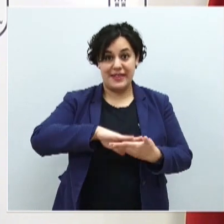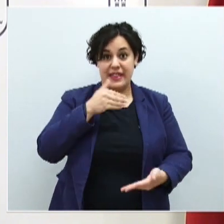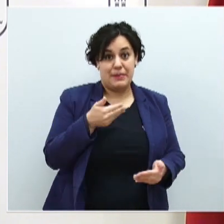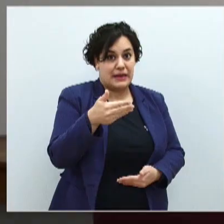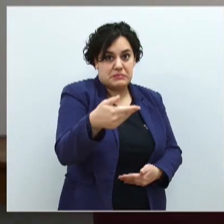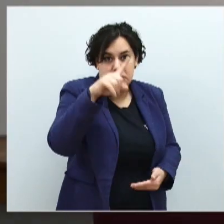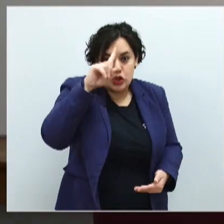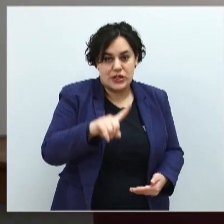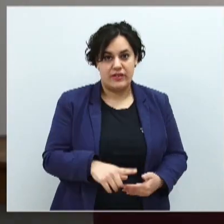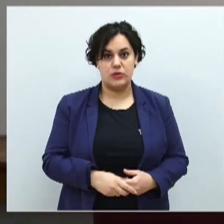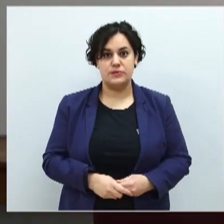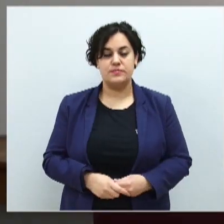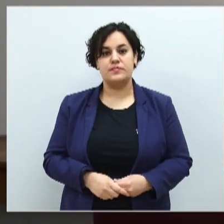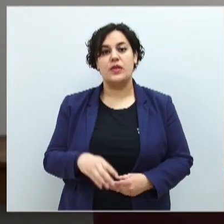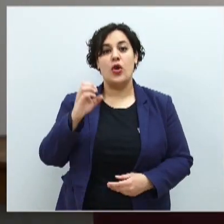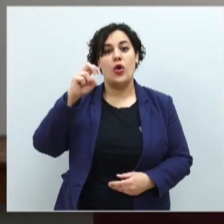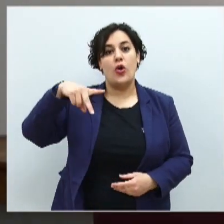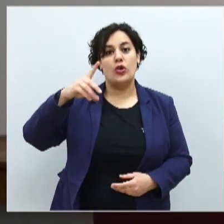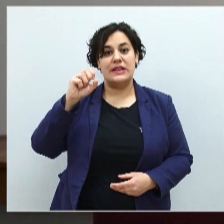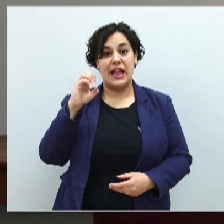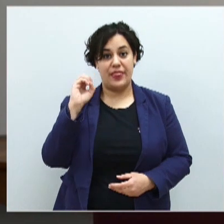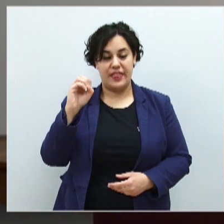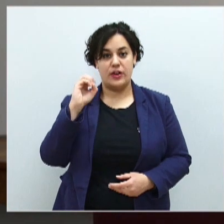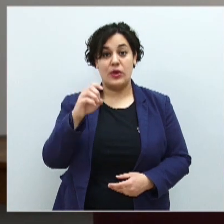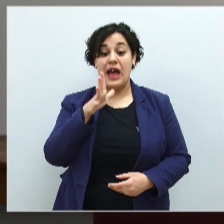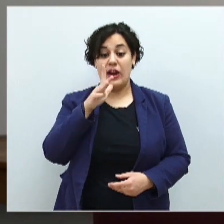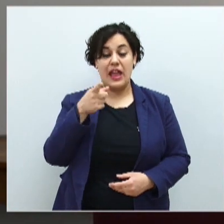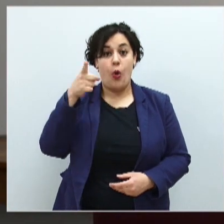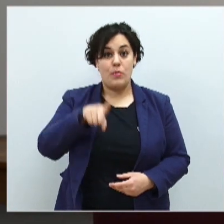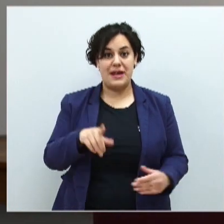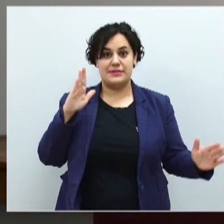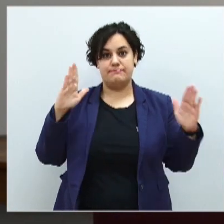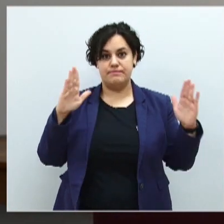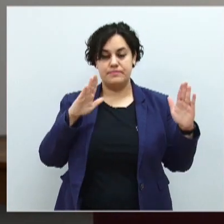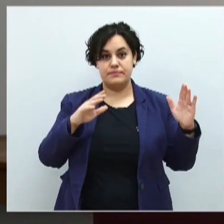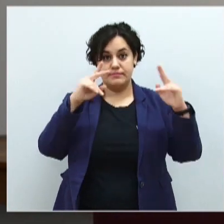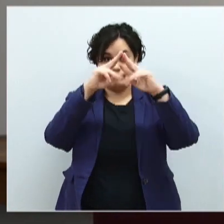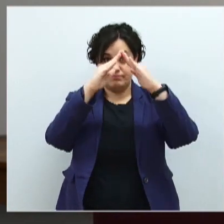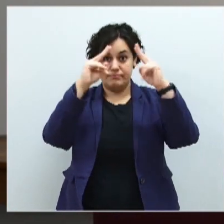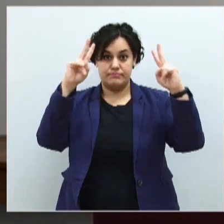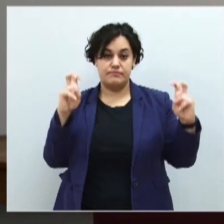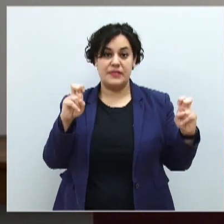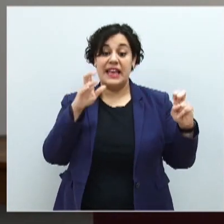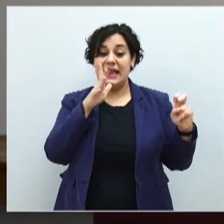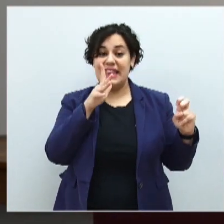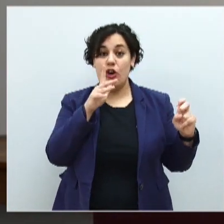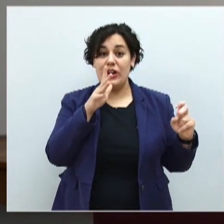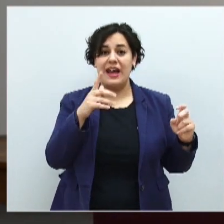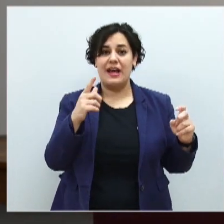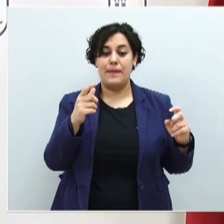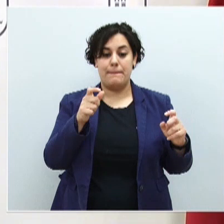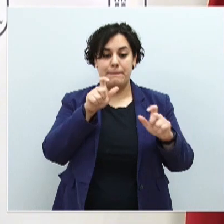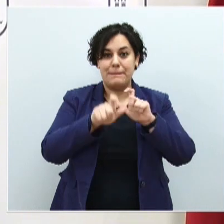esperarse. Ahora de Onda Cero. Si llevamos casi un mes confinados, los nuevos casos de infectados que salen ahora, ¿dónde se